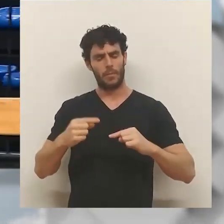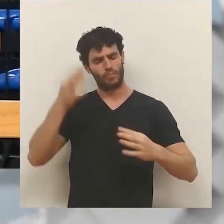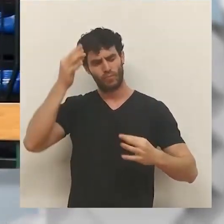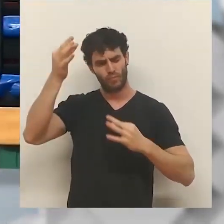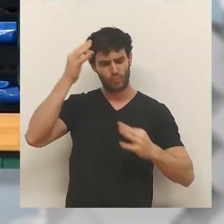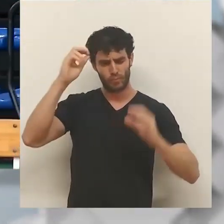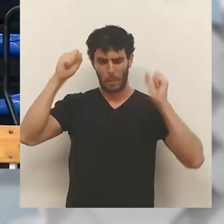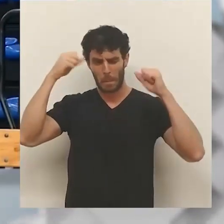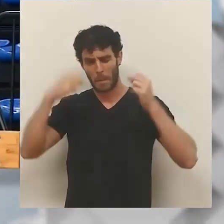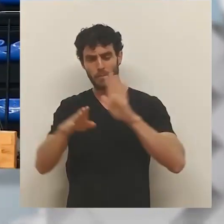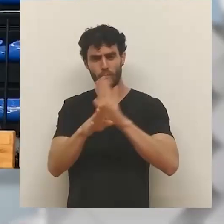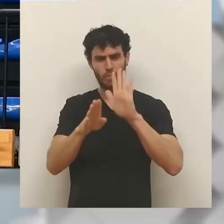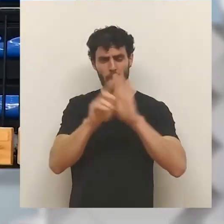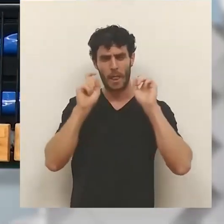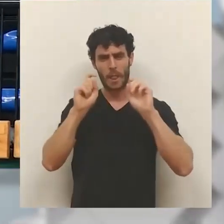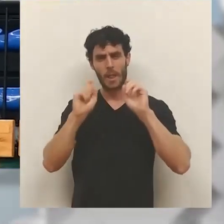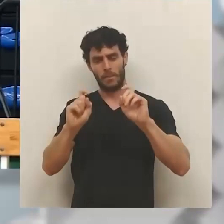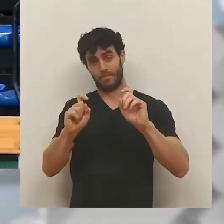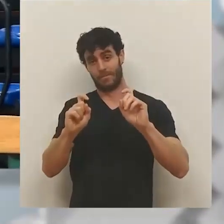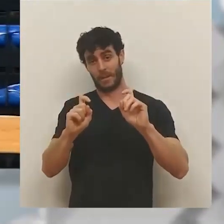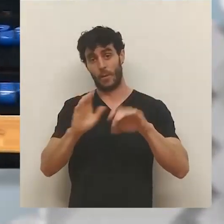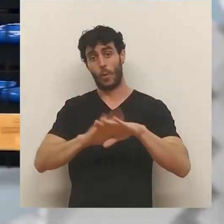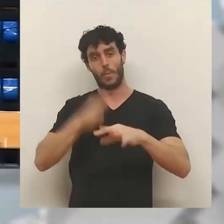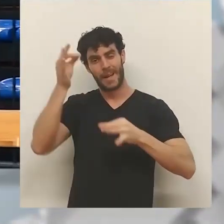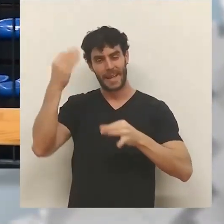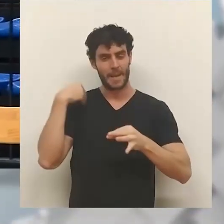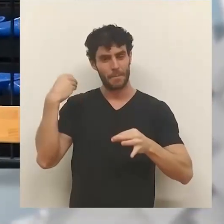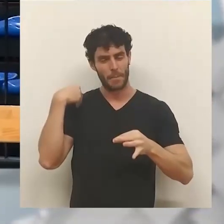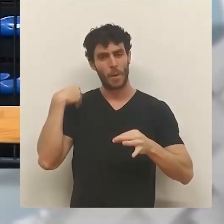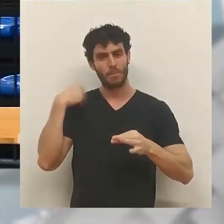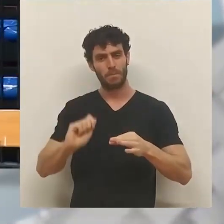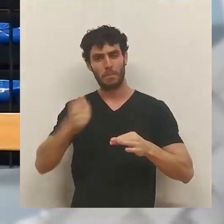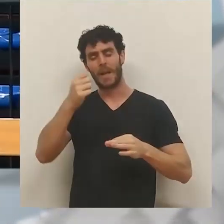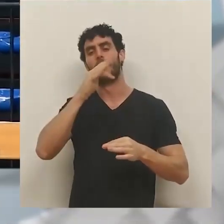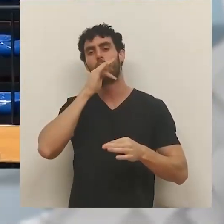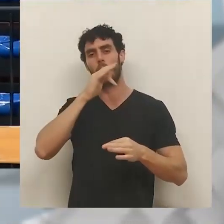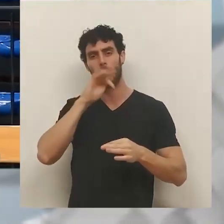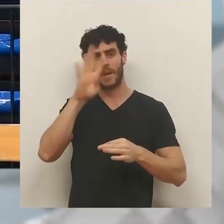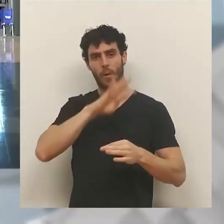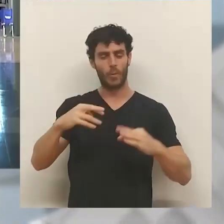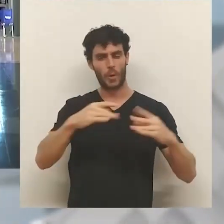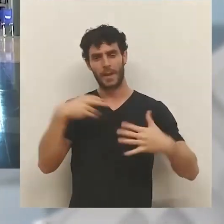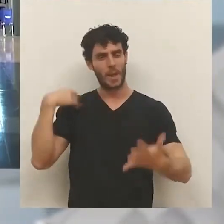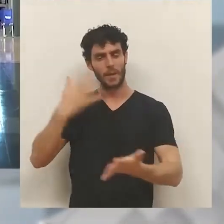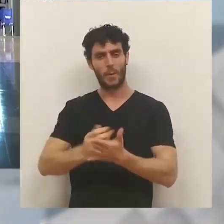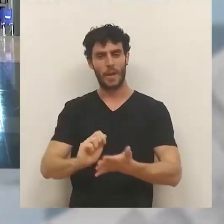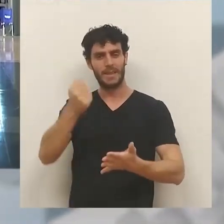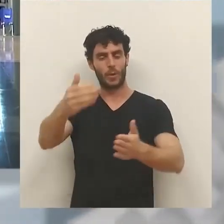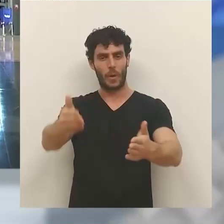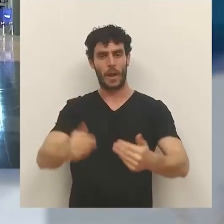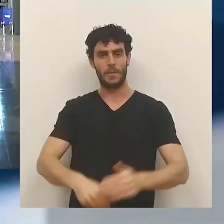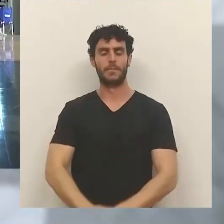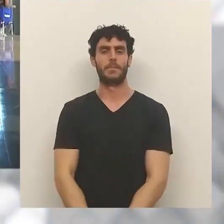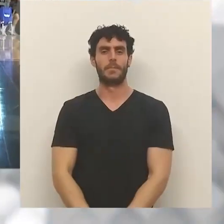Gennaro Díaz aprovechará para seguir puliendo esos detalles que todavía le han impedido al conjunto de Logroño celebrar una victoria en los cuatro